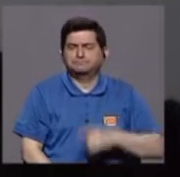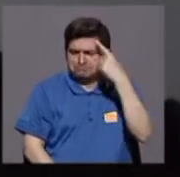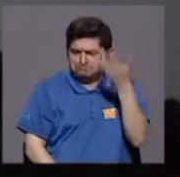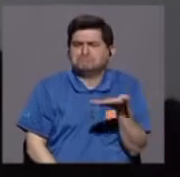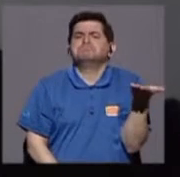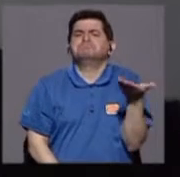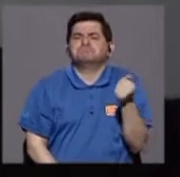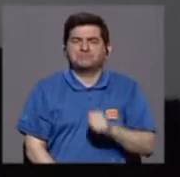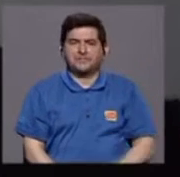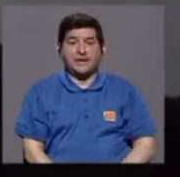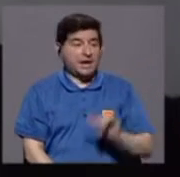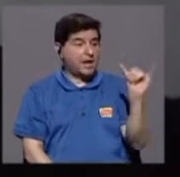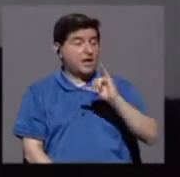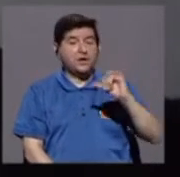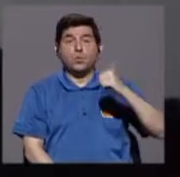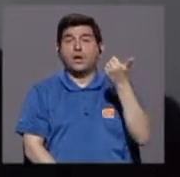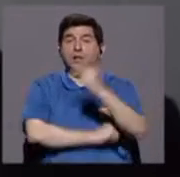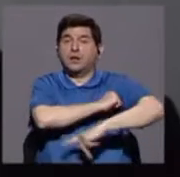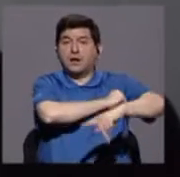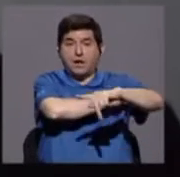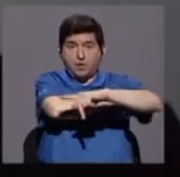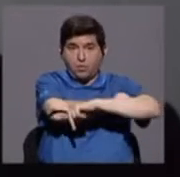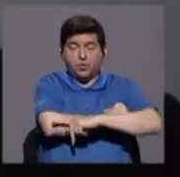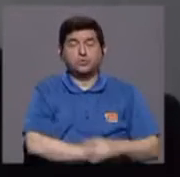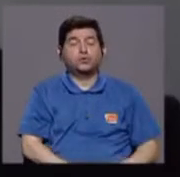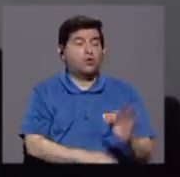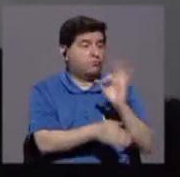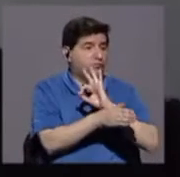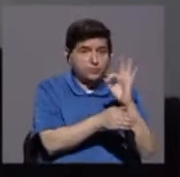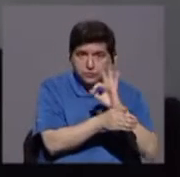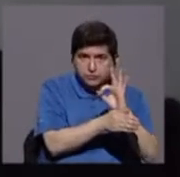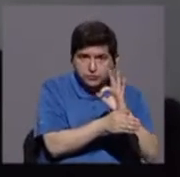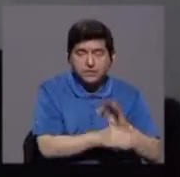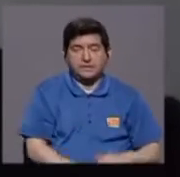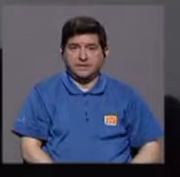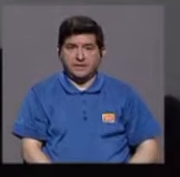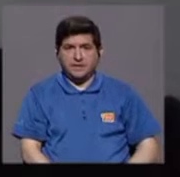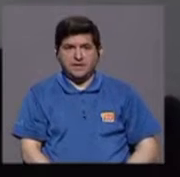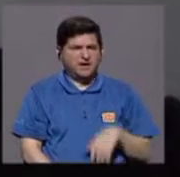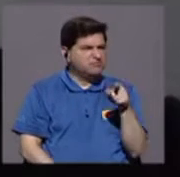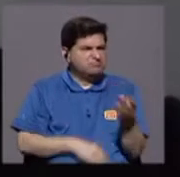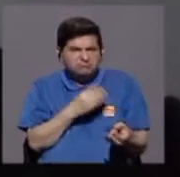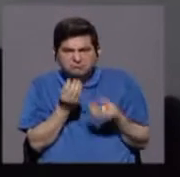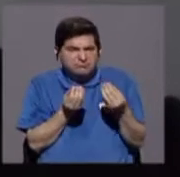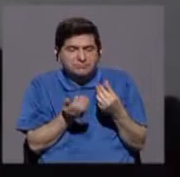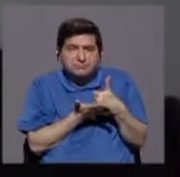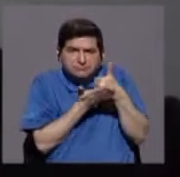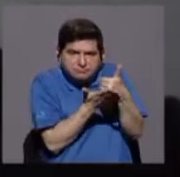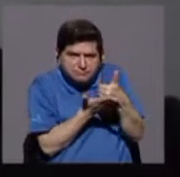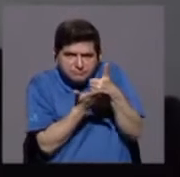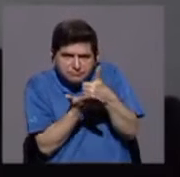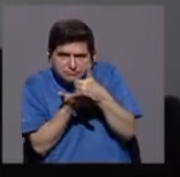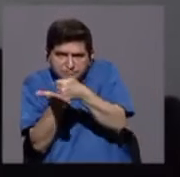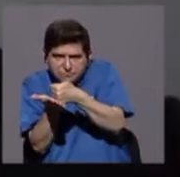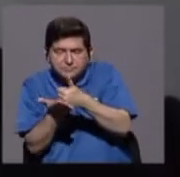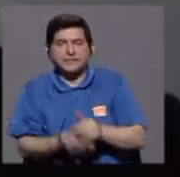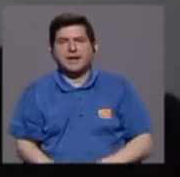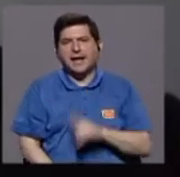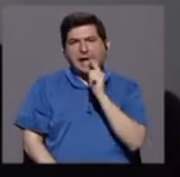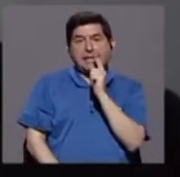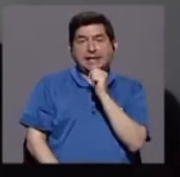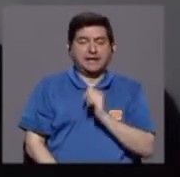para, al igual que en otros países, igual que funciona esta figura en otros países, para ayudar a los